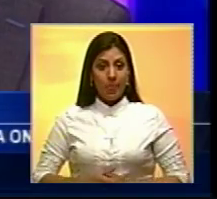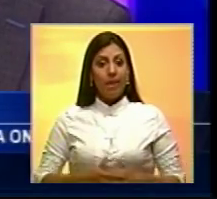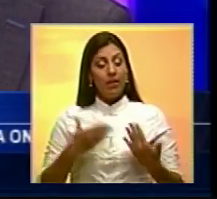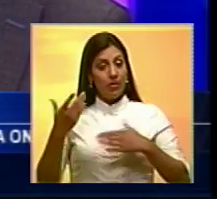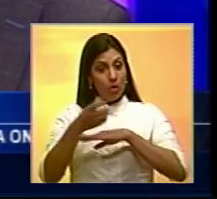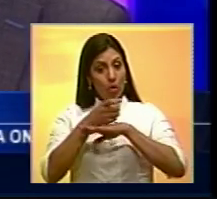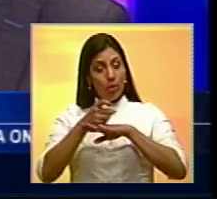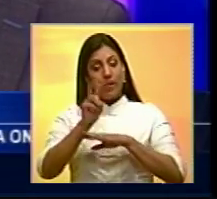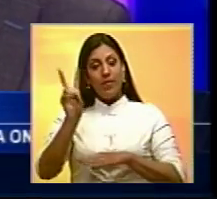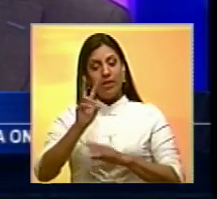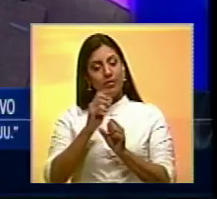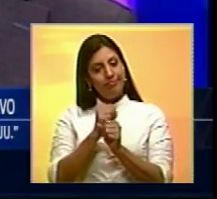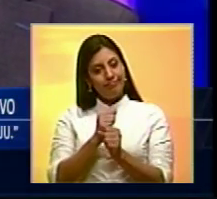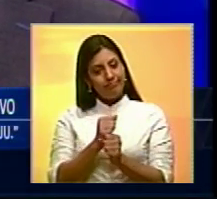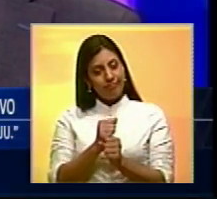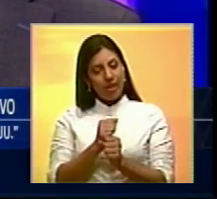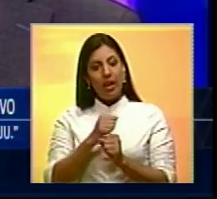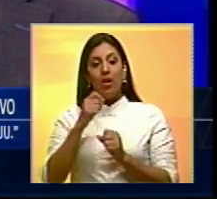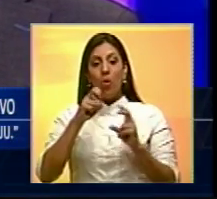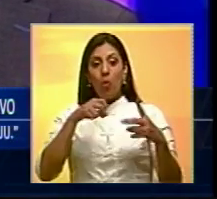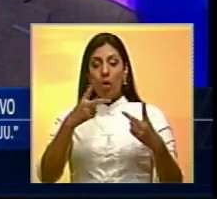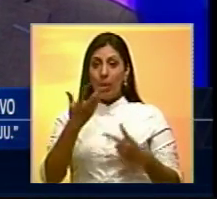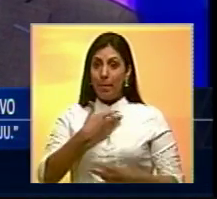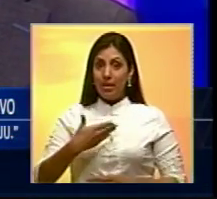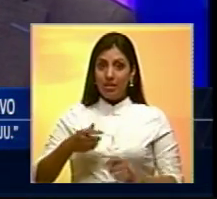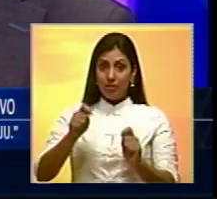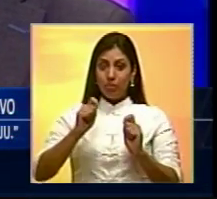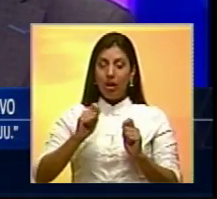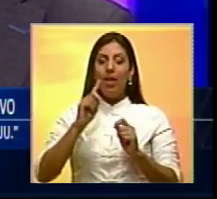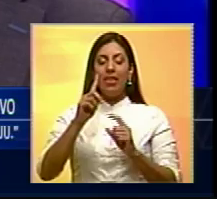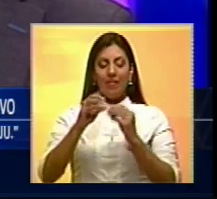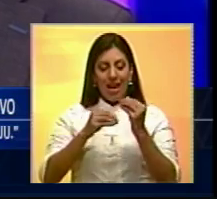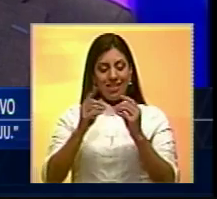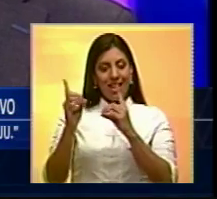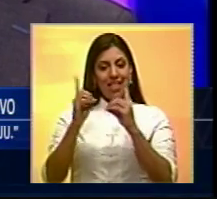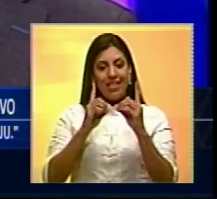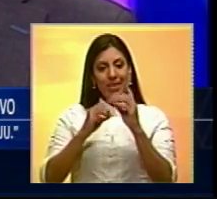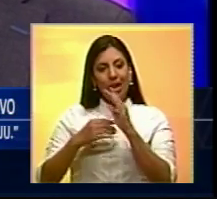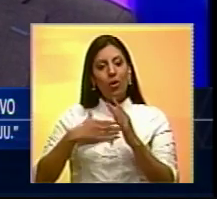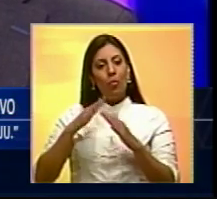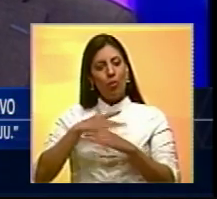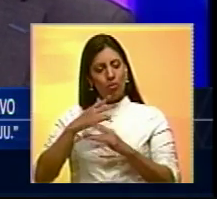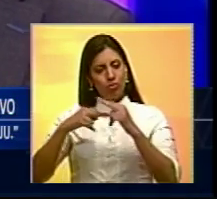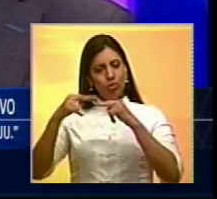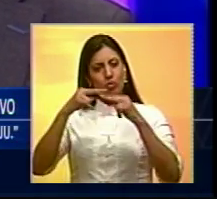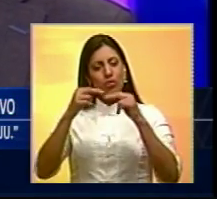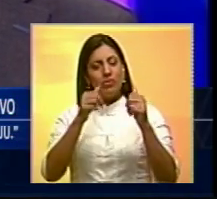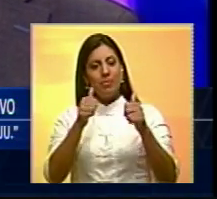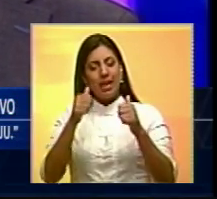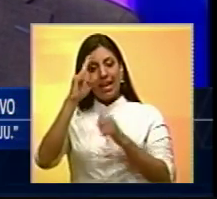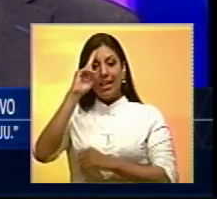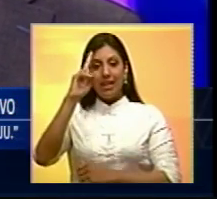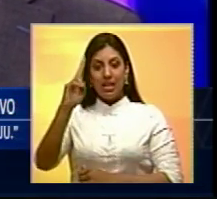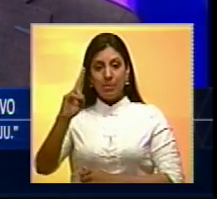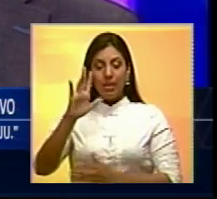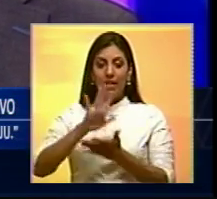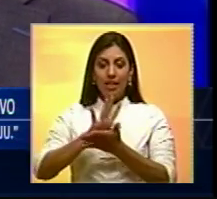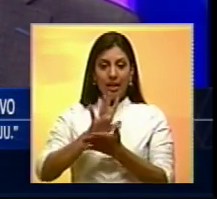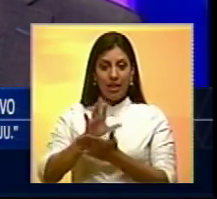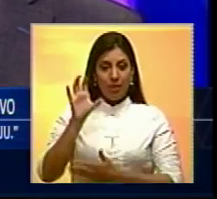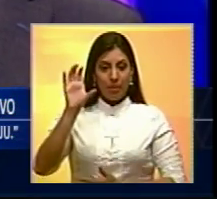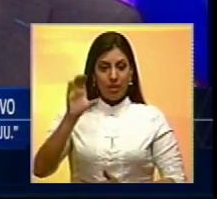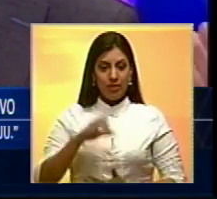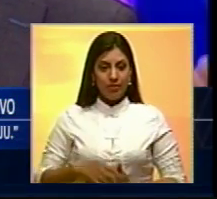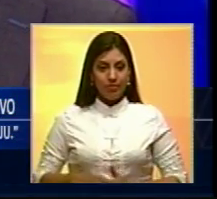El gobierno venezolano espera que con este nuevo presidente se pueda establecer un diálogo constructivo sobre la base del respeto a la soberanía